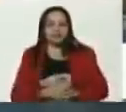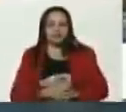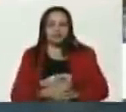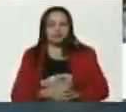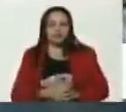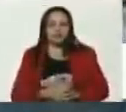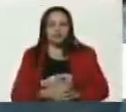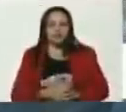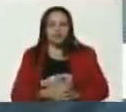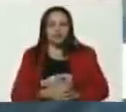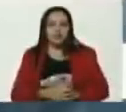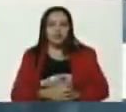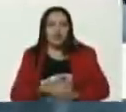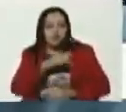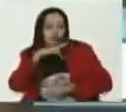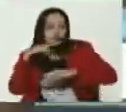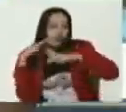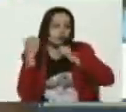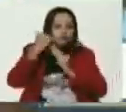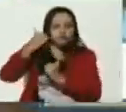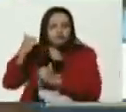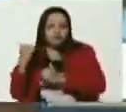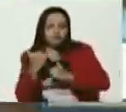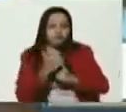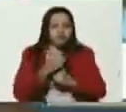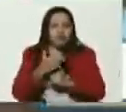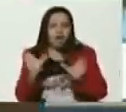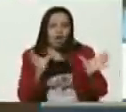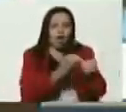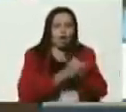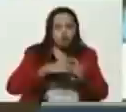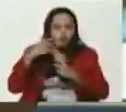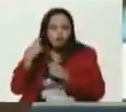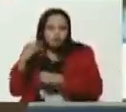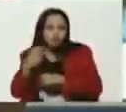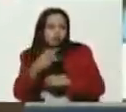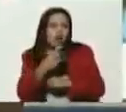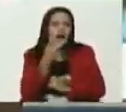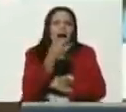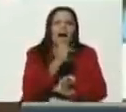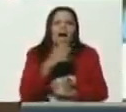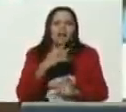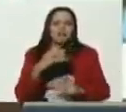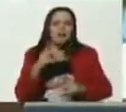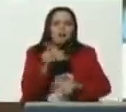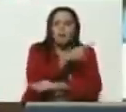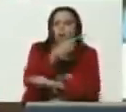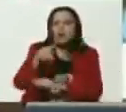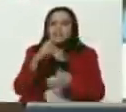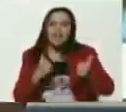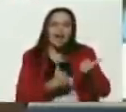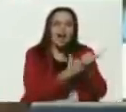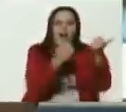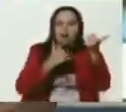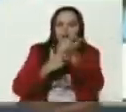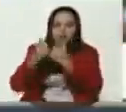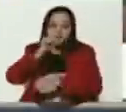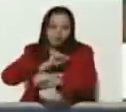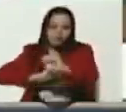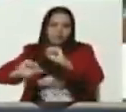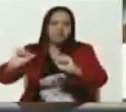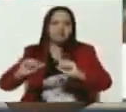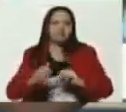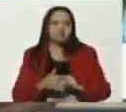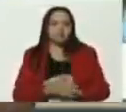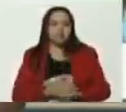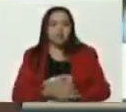Con el sabor del son, la rumba y los orishas, van estos versos de solidaridad combativa,